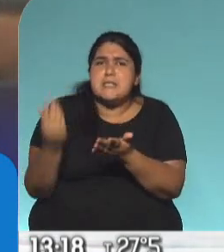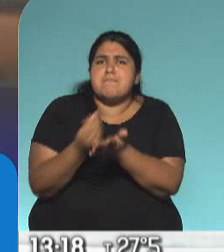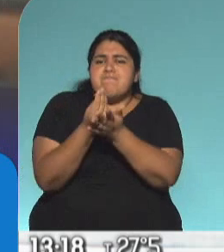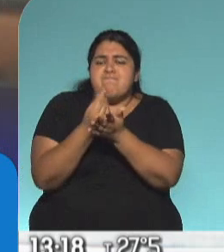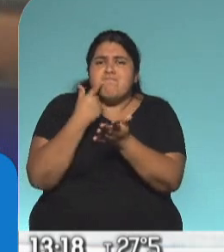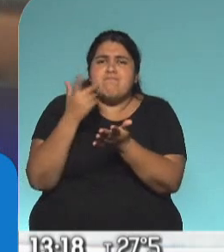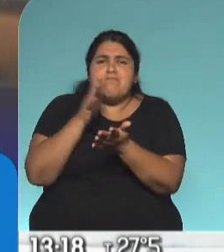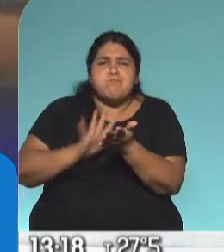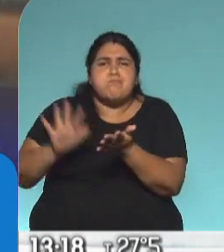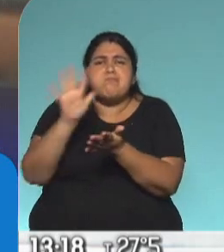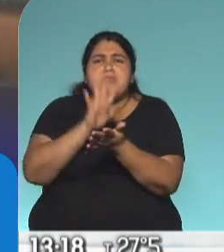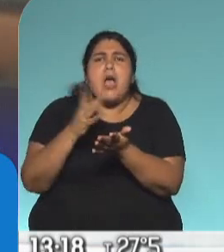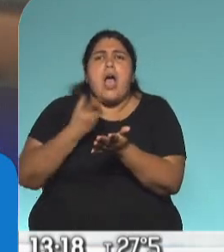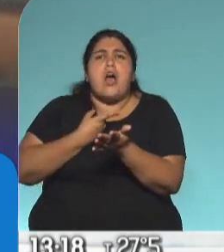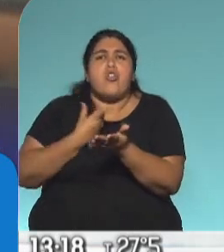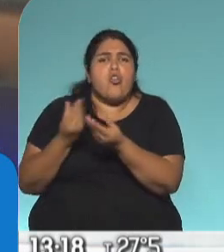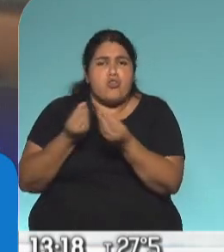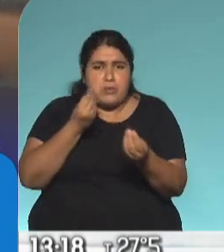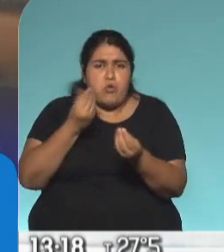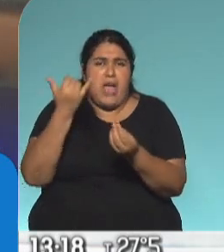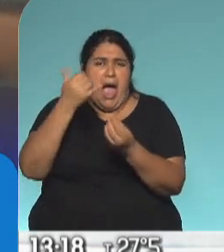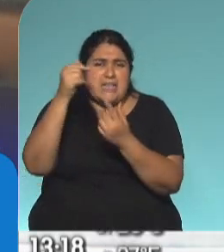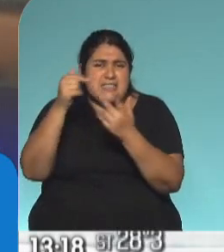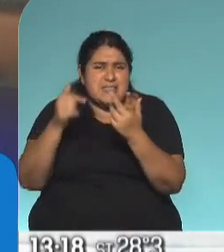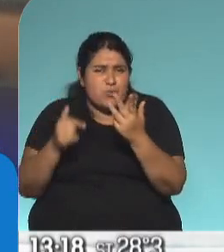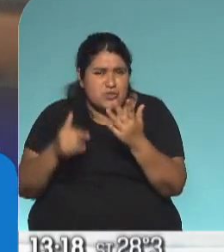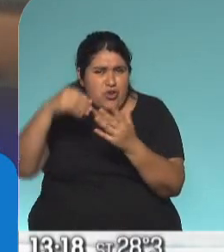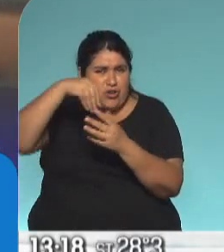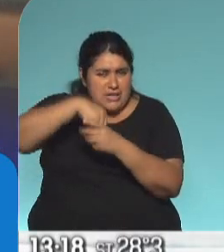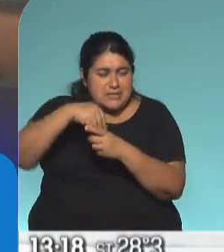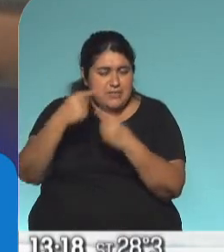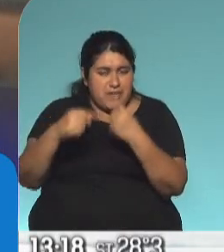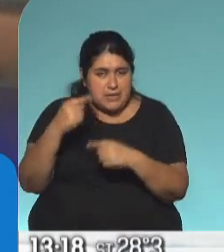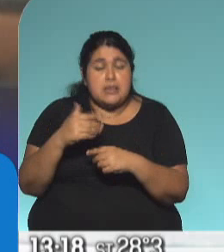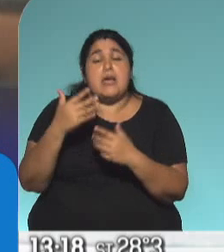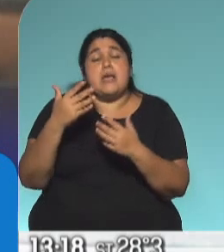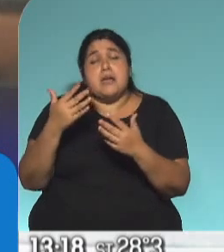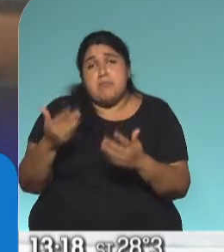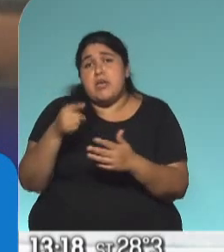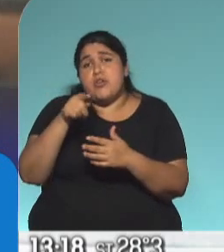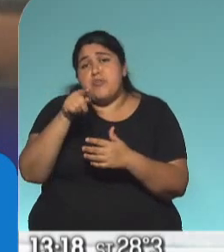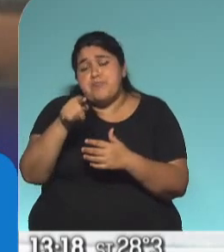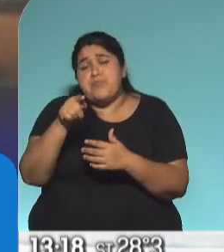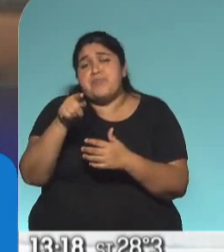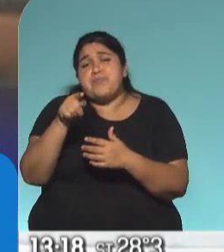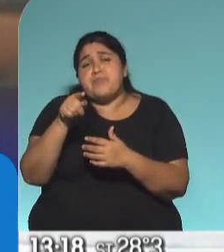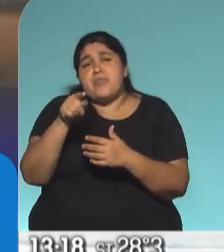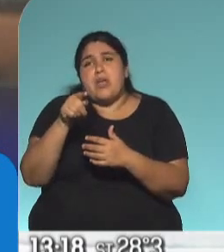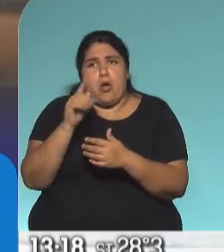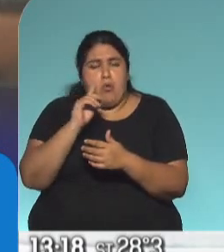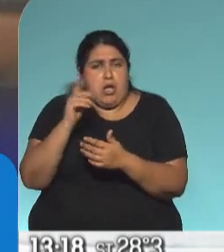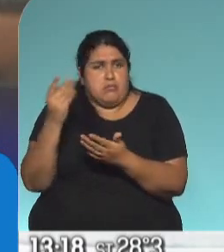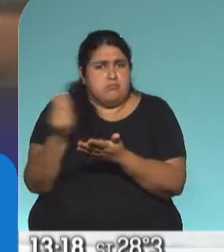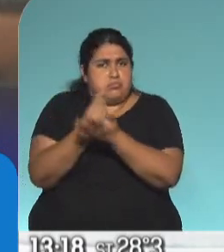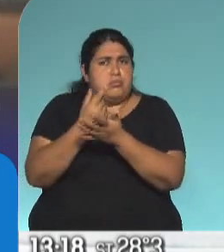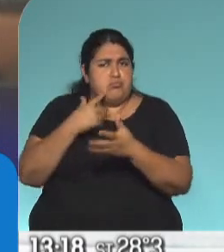el arco ideológico por un montón de variables que podemos analizar, pero aparece también esto, ¿no? De un fuerte, digamos, una fuerte impronta